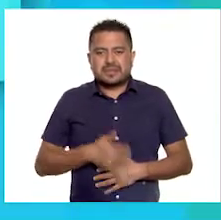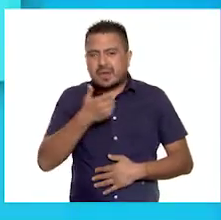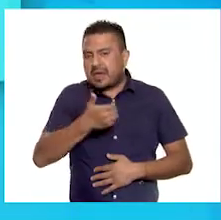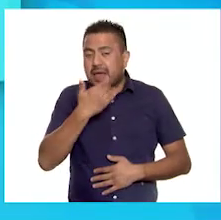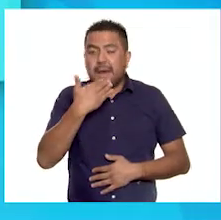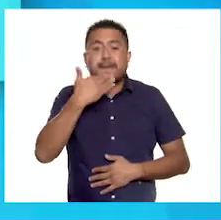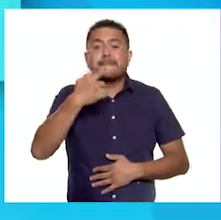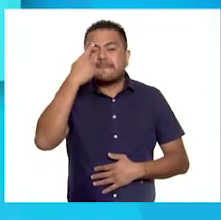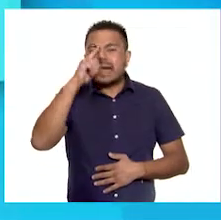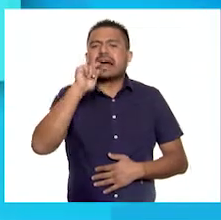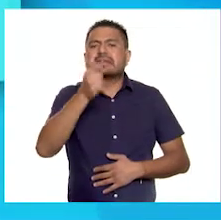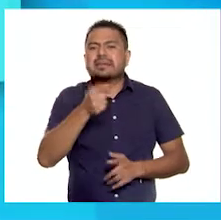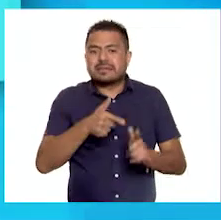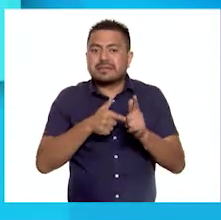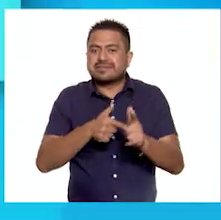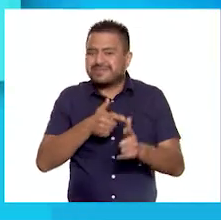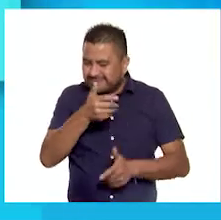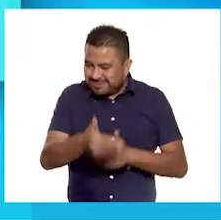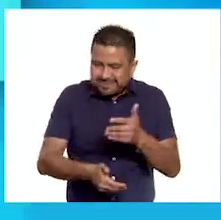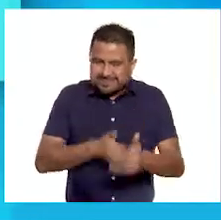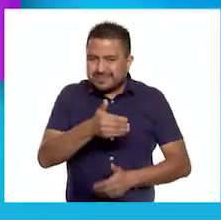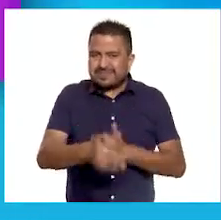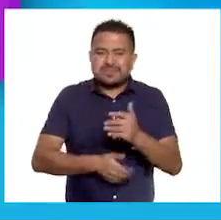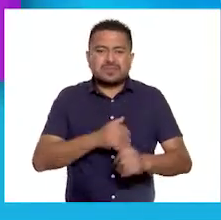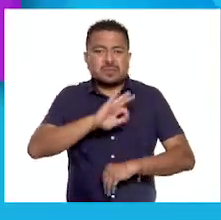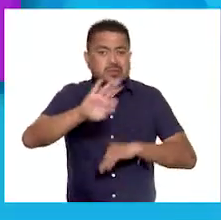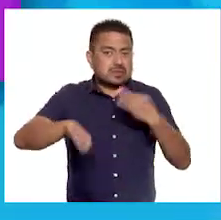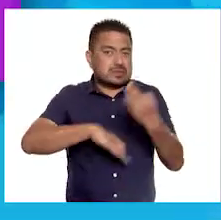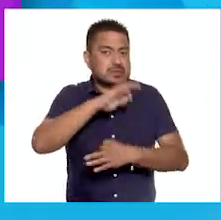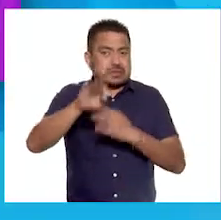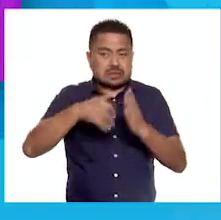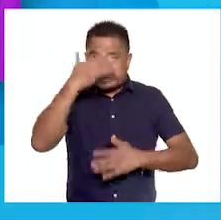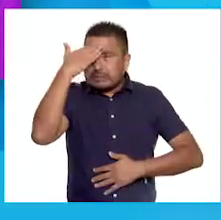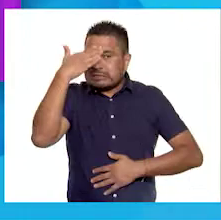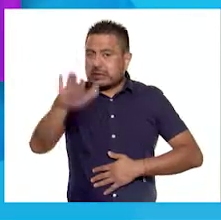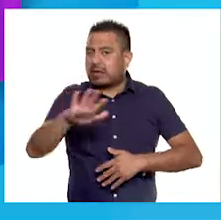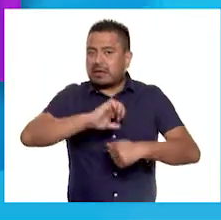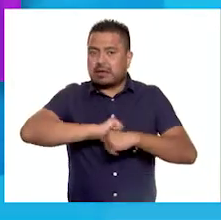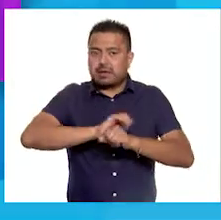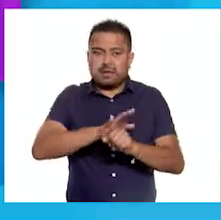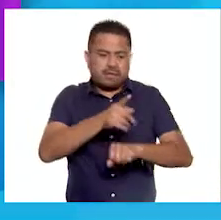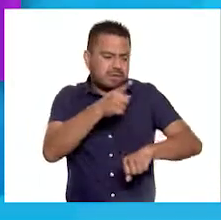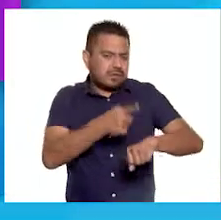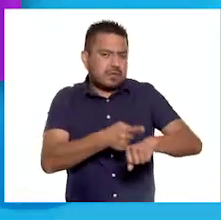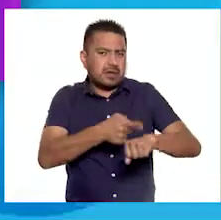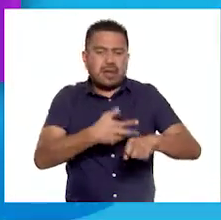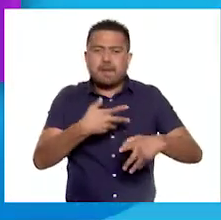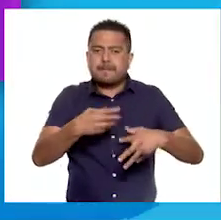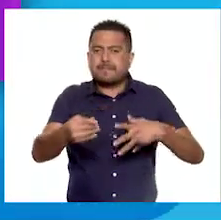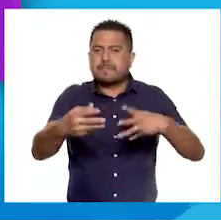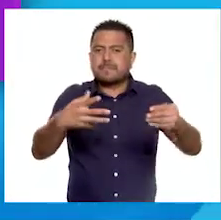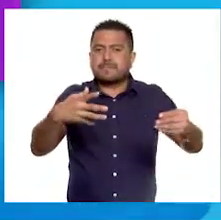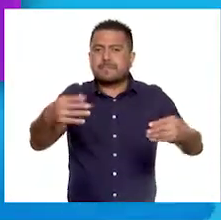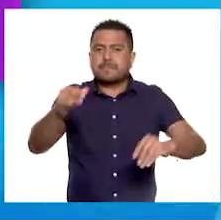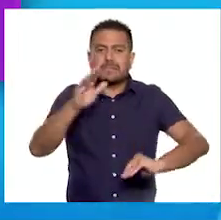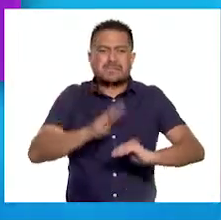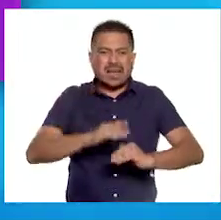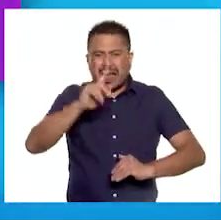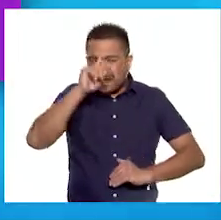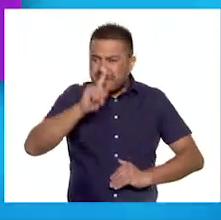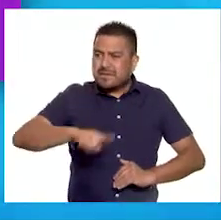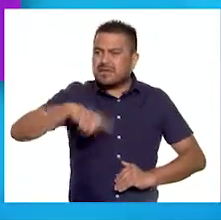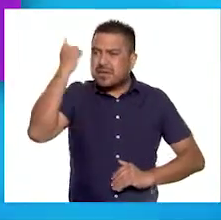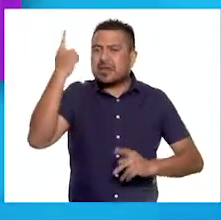Buenas prácticas para seguir adelante. Como todos sabemos, la COVID-19 es una enfermedad que se contagia muy fácilmente entre